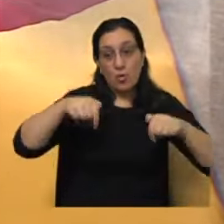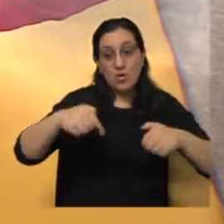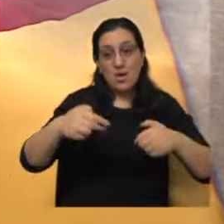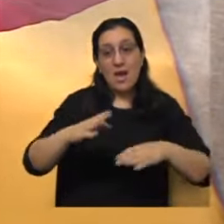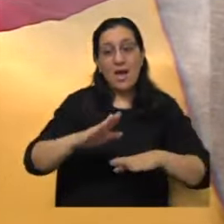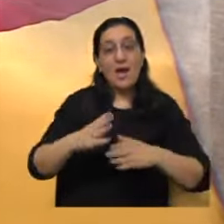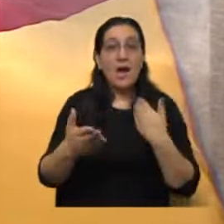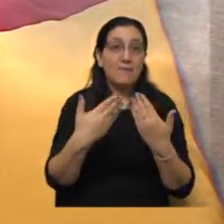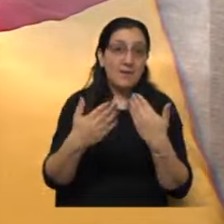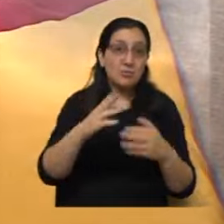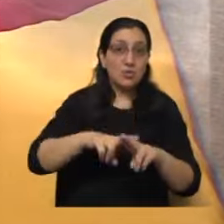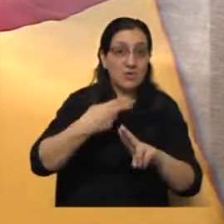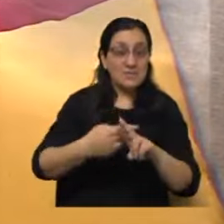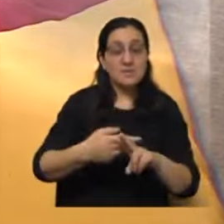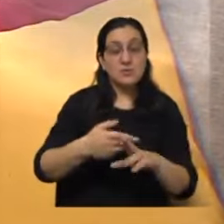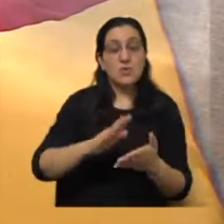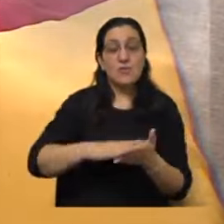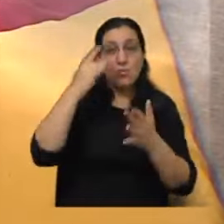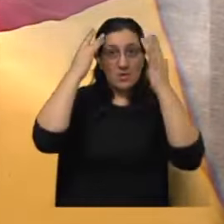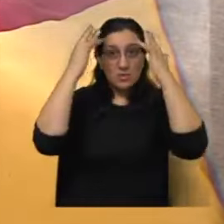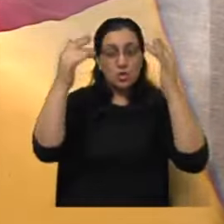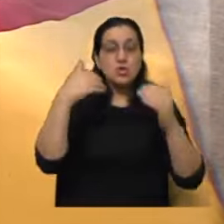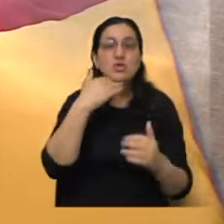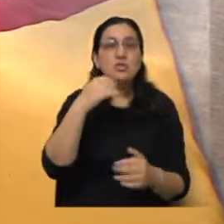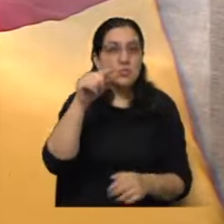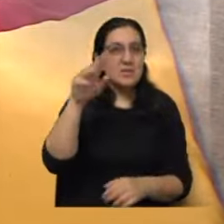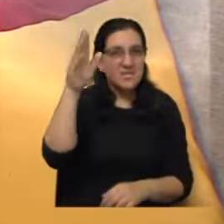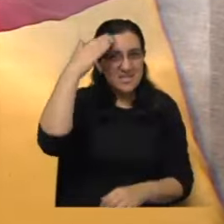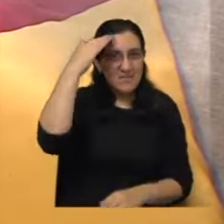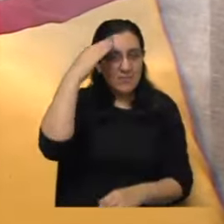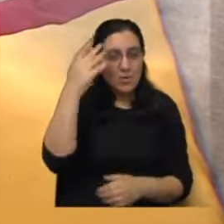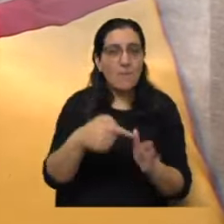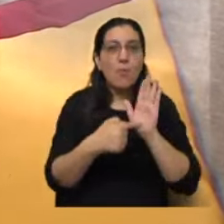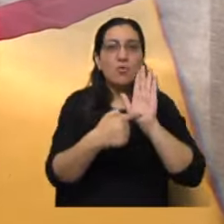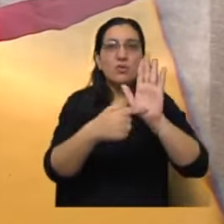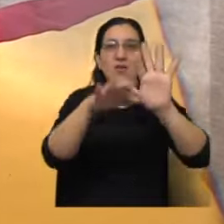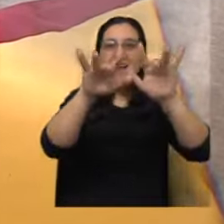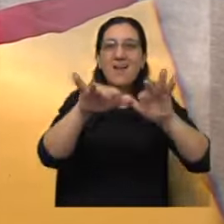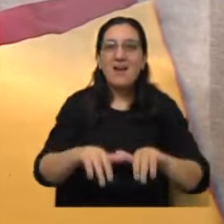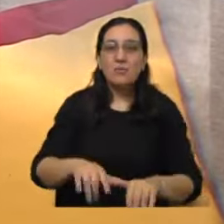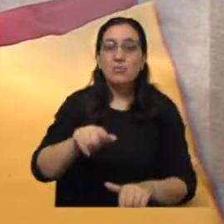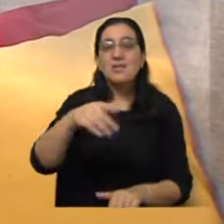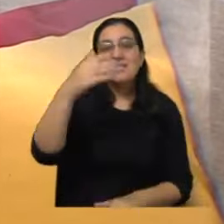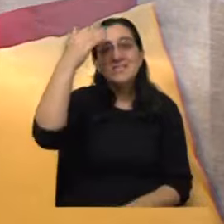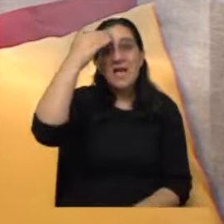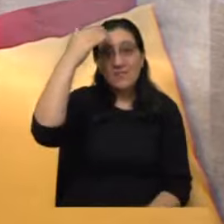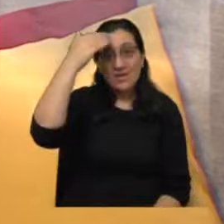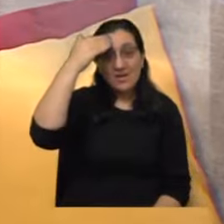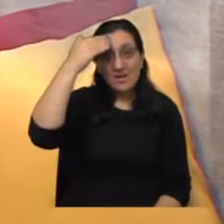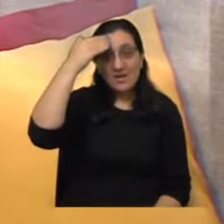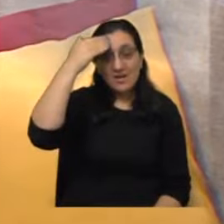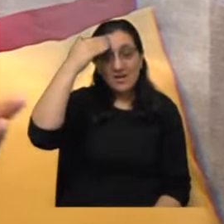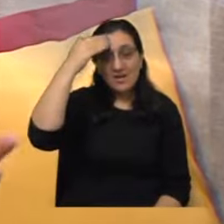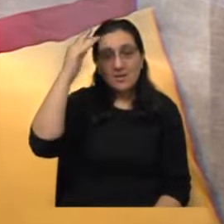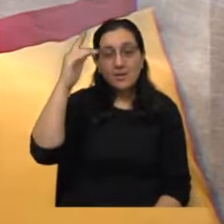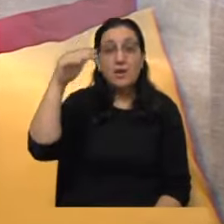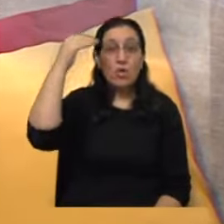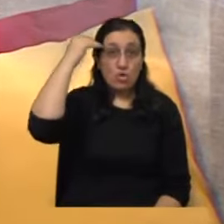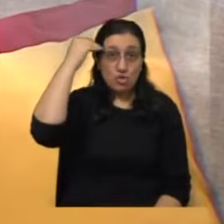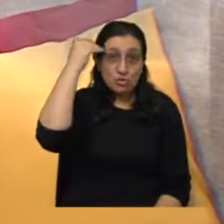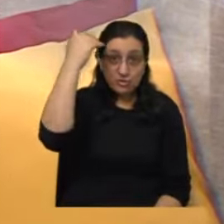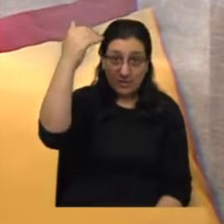No sé si se enteraron, yo voy a pedir que pongan una carta. Ustedes saben que los